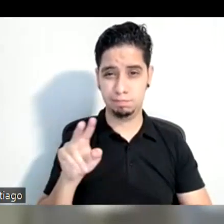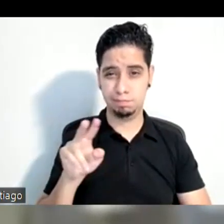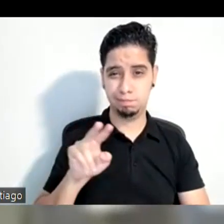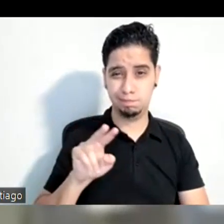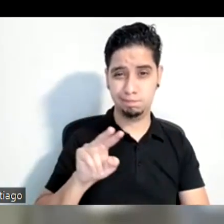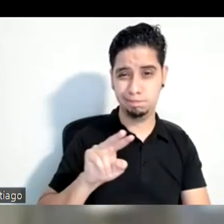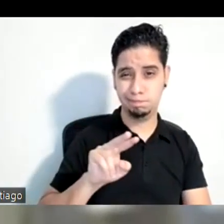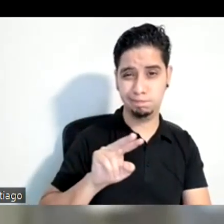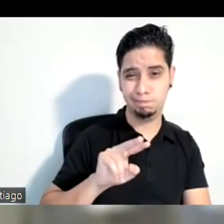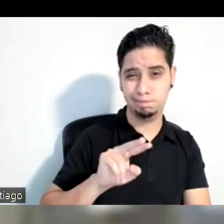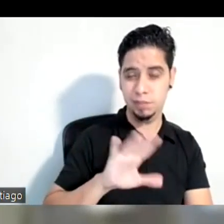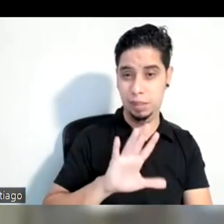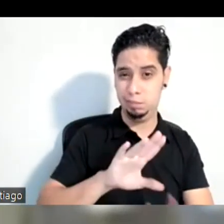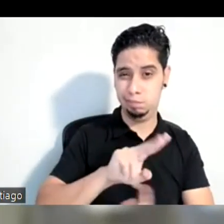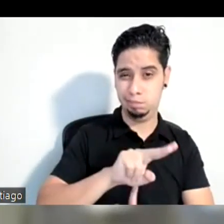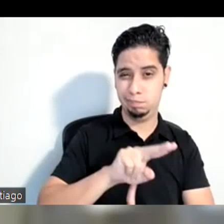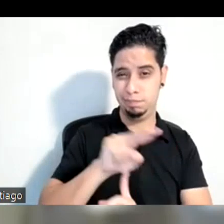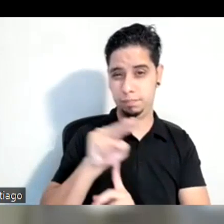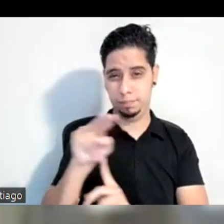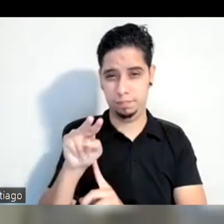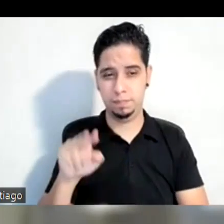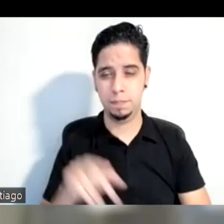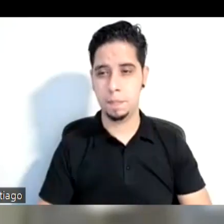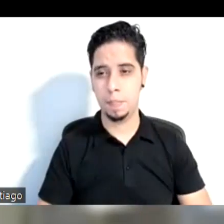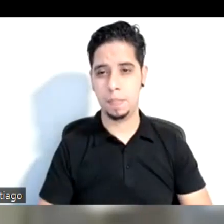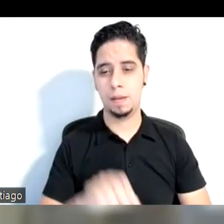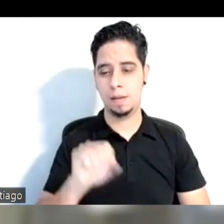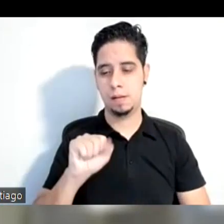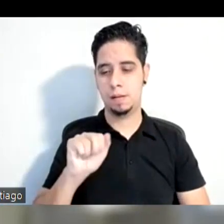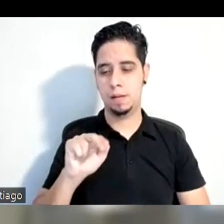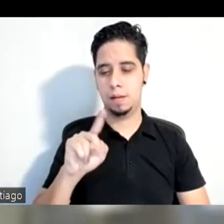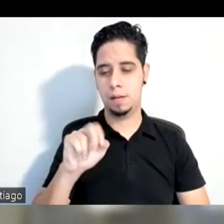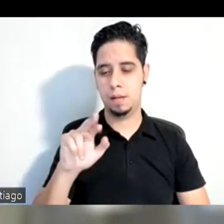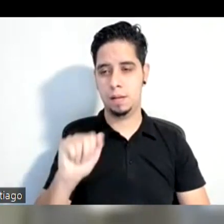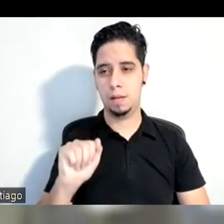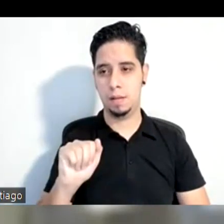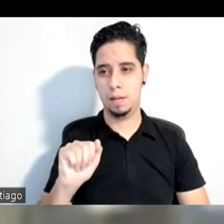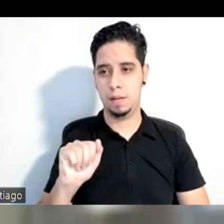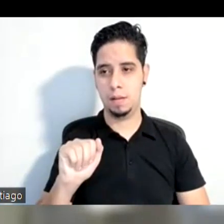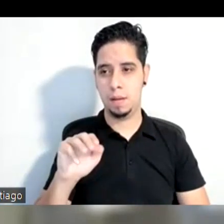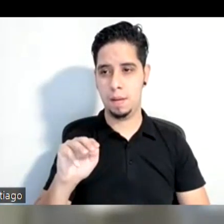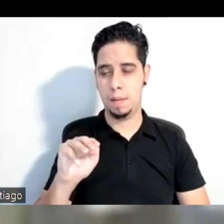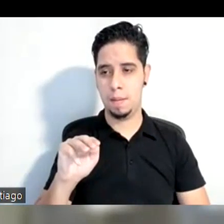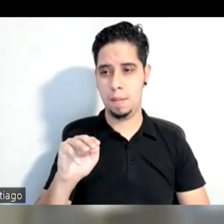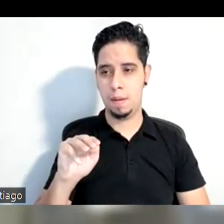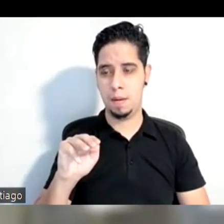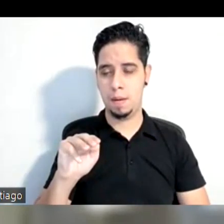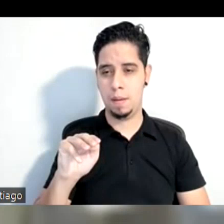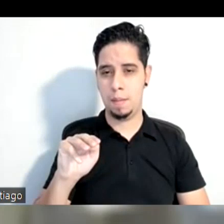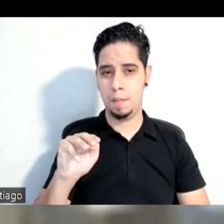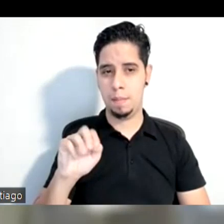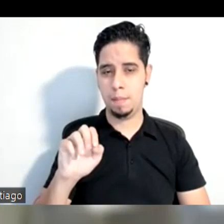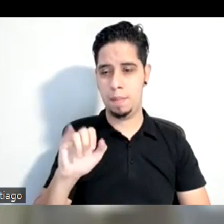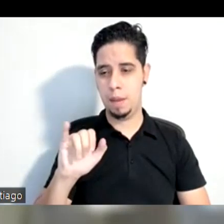perdón. Ella se llama Sandra May Frank. Sandra May Frank.